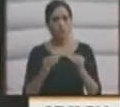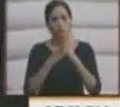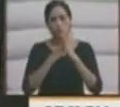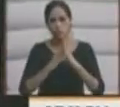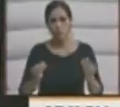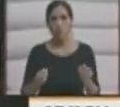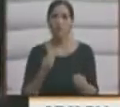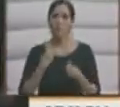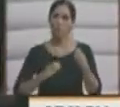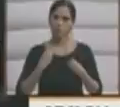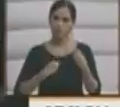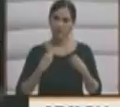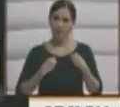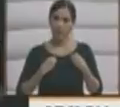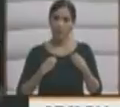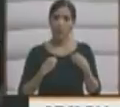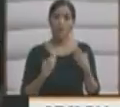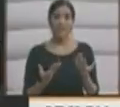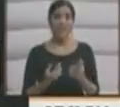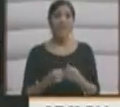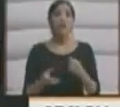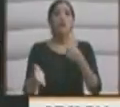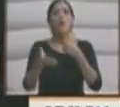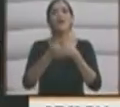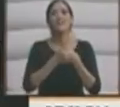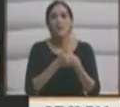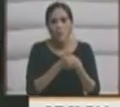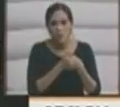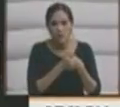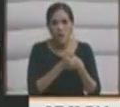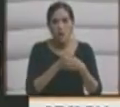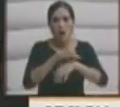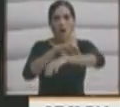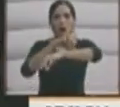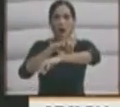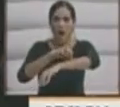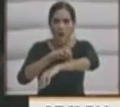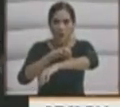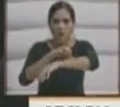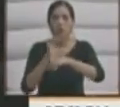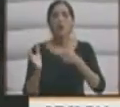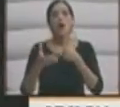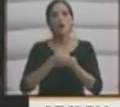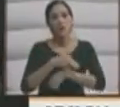estamos sufriendo, y es que nos escondieron la carne,